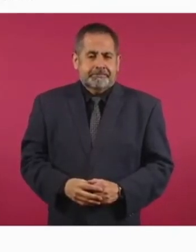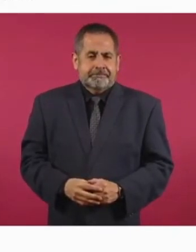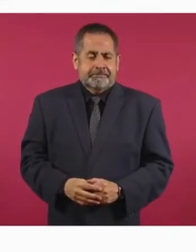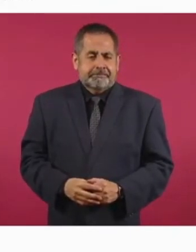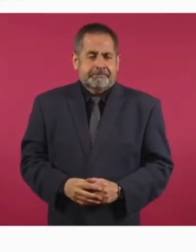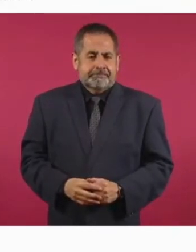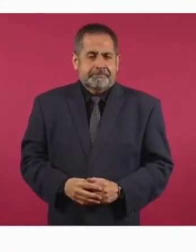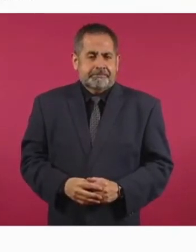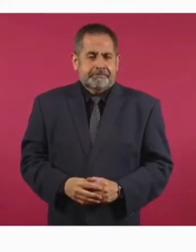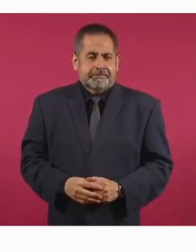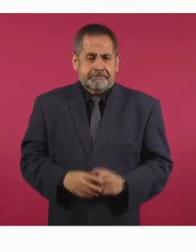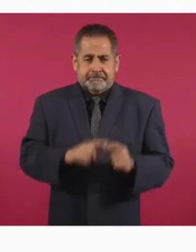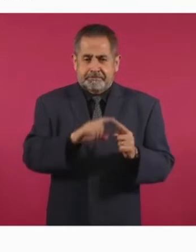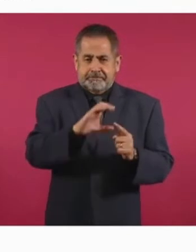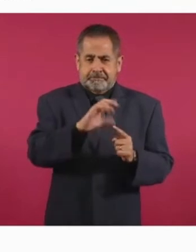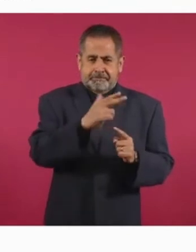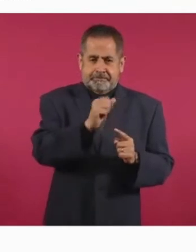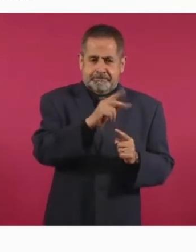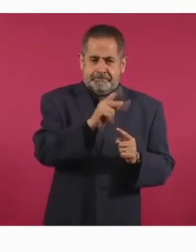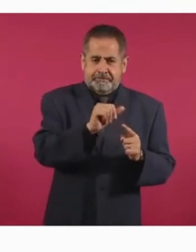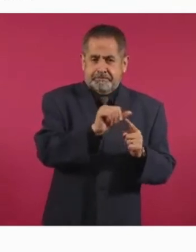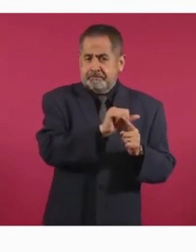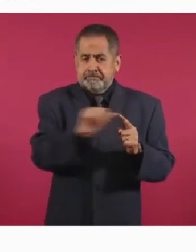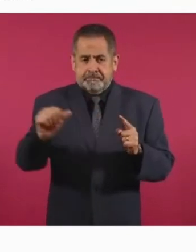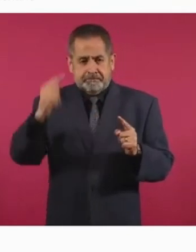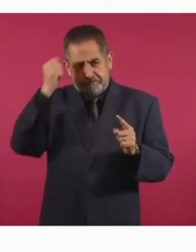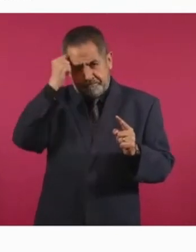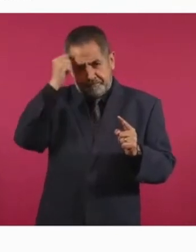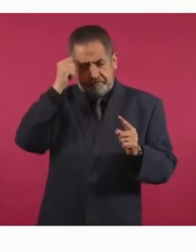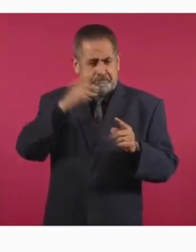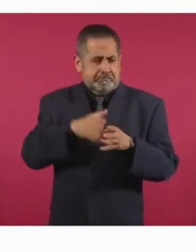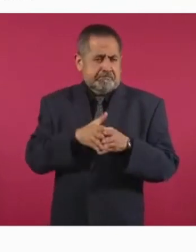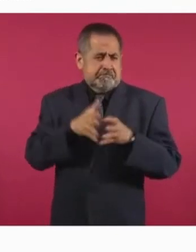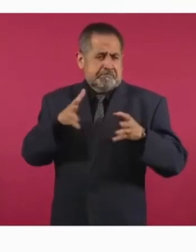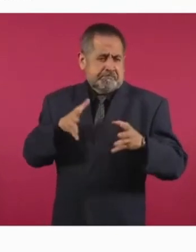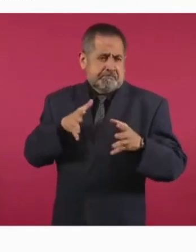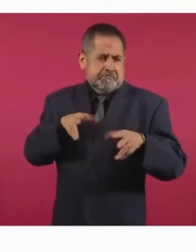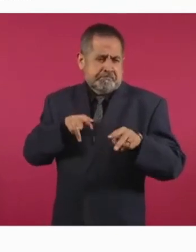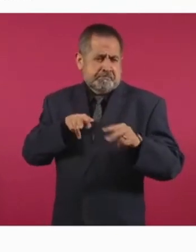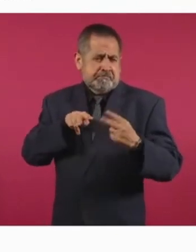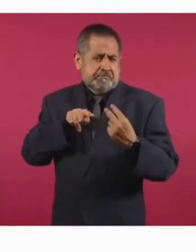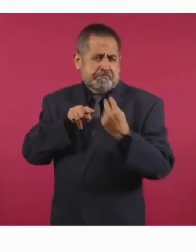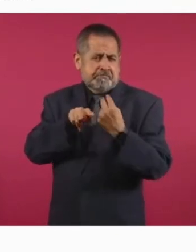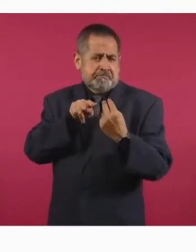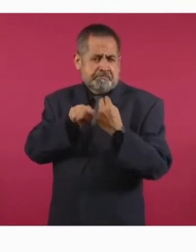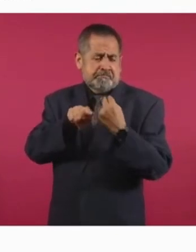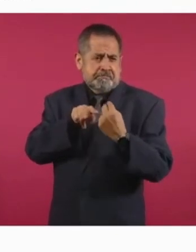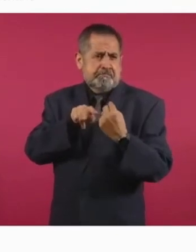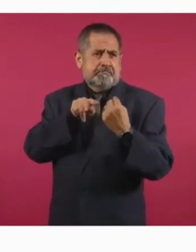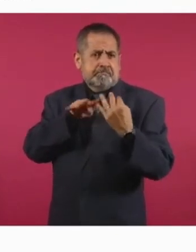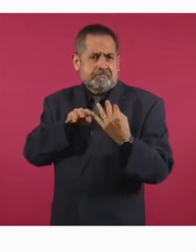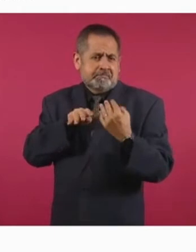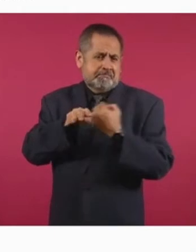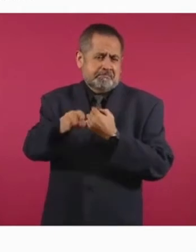la Peñón-Texcoco. Es una vialidad muy amplia, son en total de